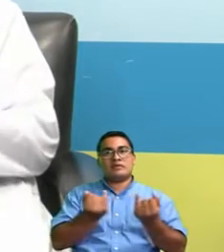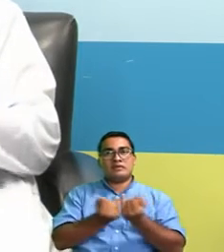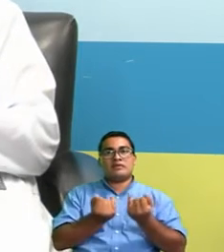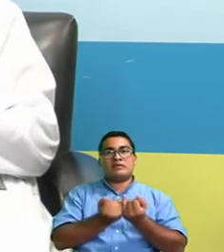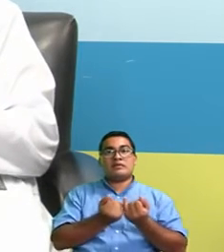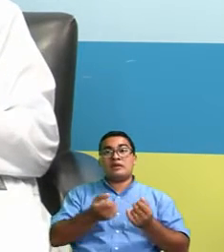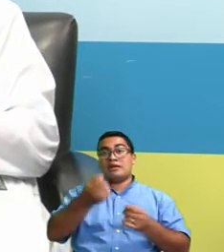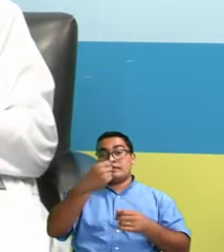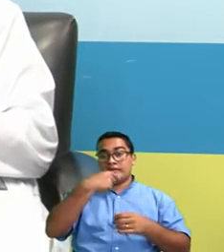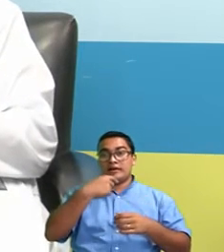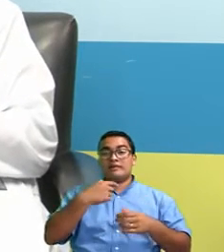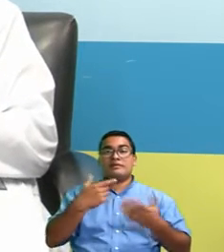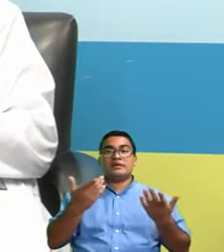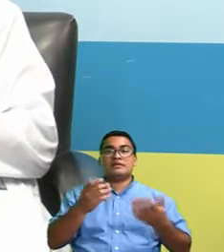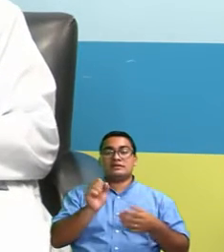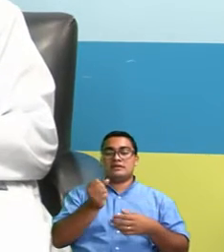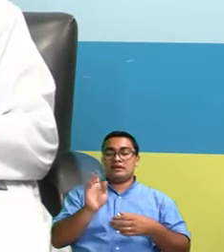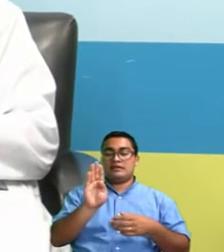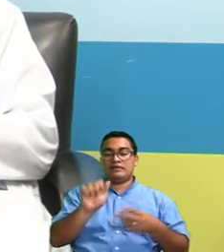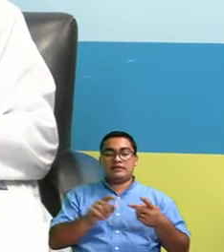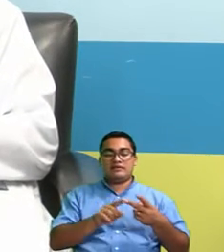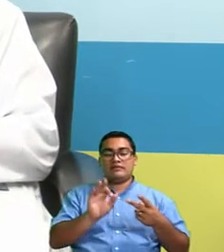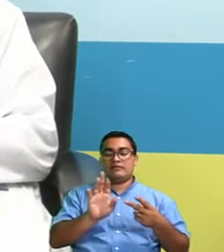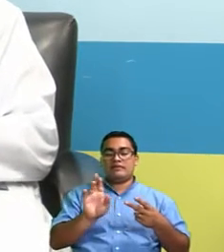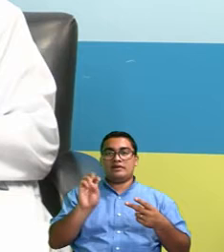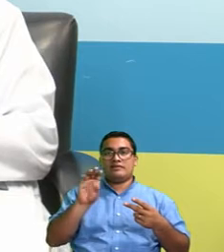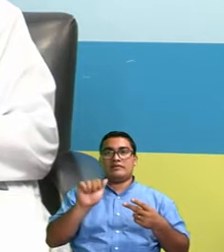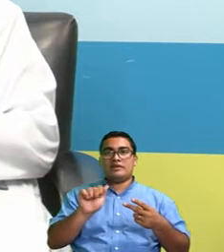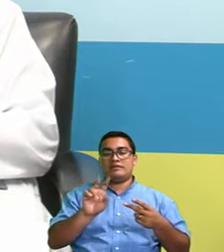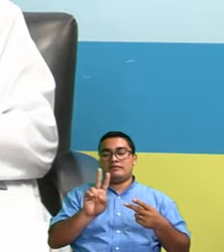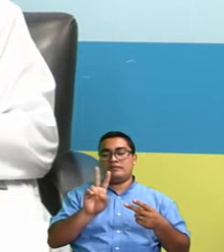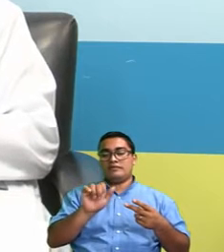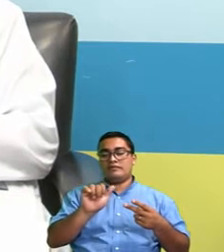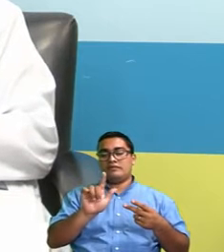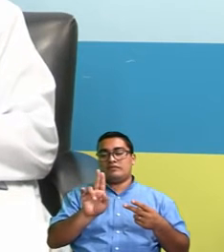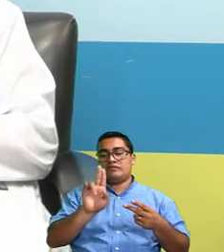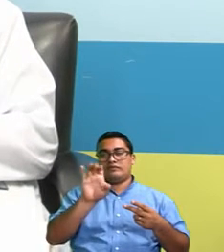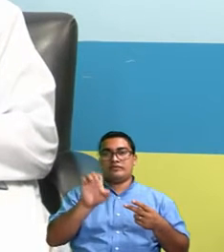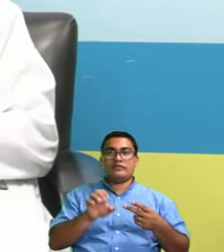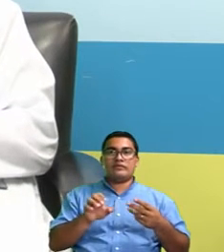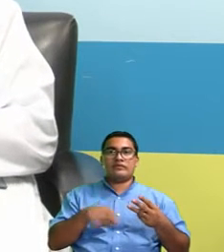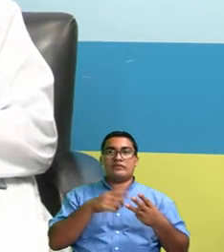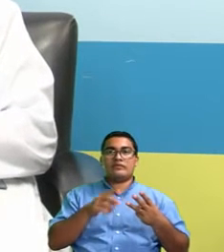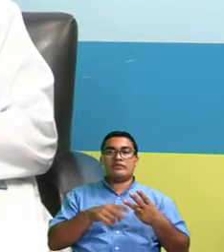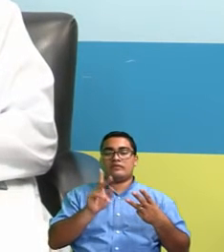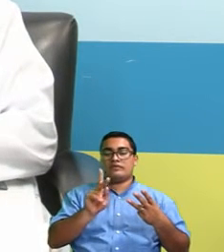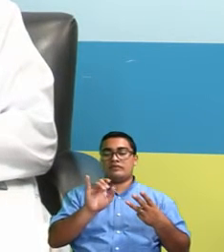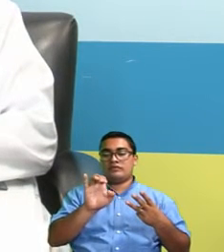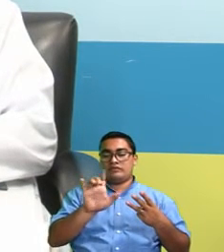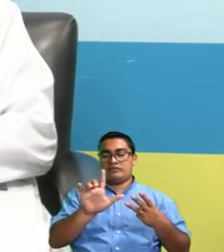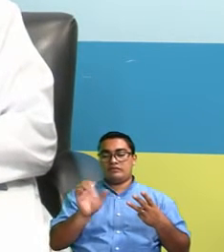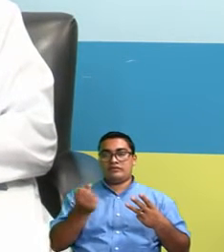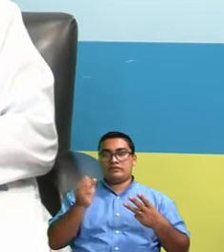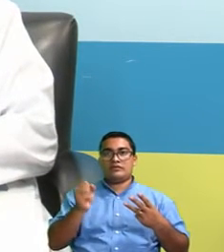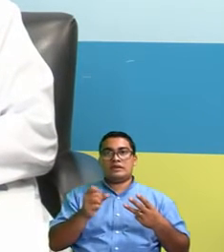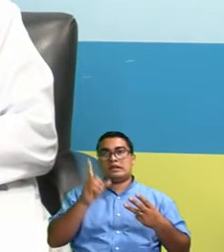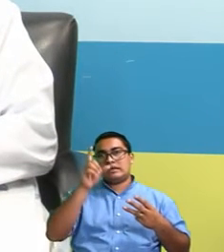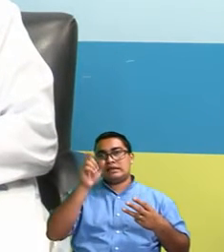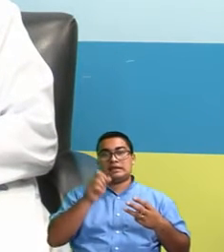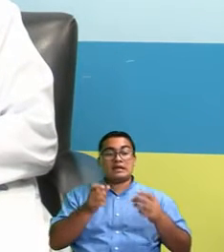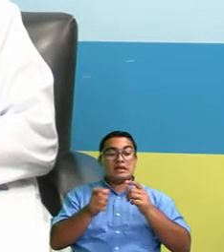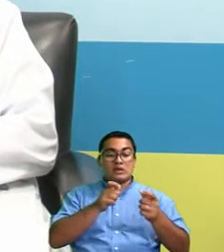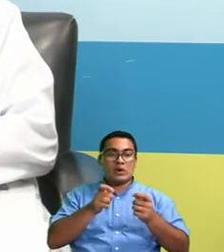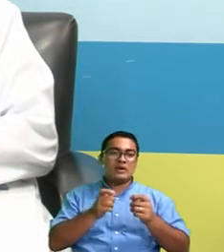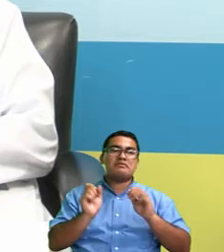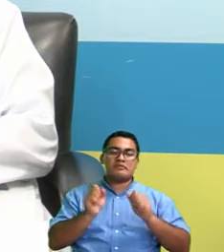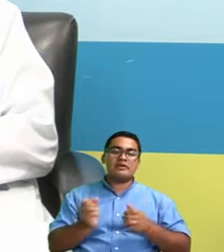en las farmacias Saba, Farma Descuento, Farma Balúe, Farmacia Kielsa. Pueden inscribirse, son $10, ¿verdad?,